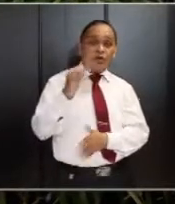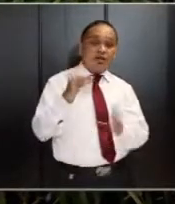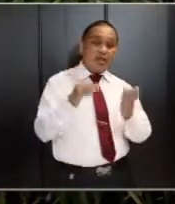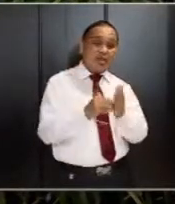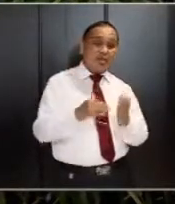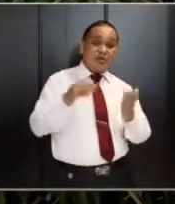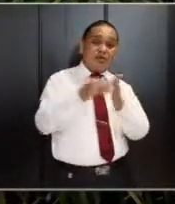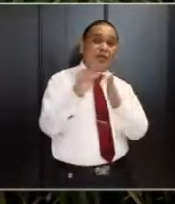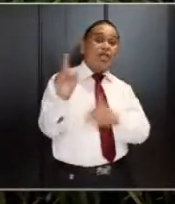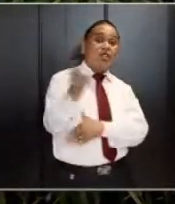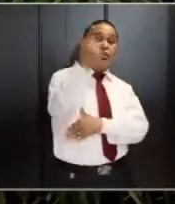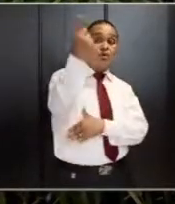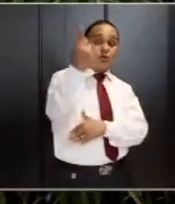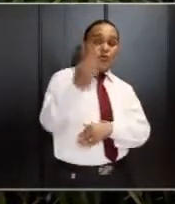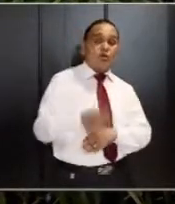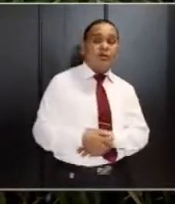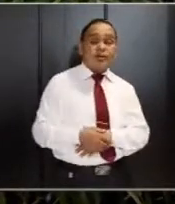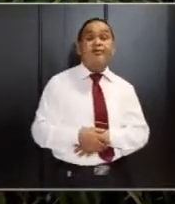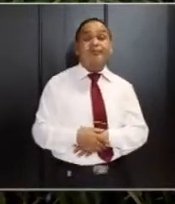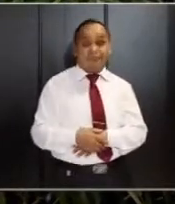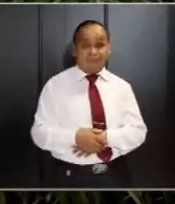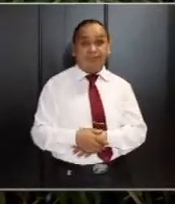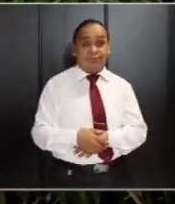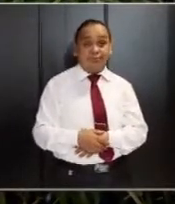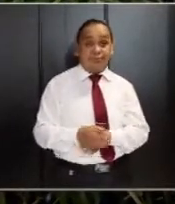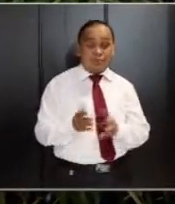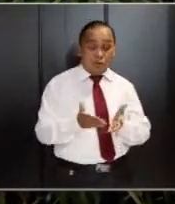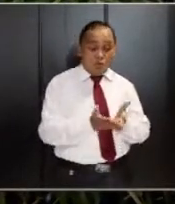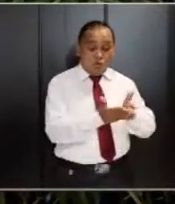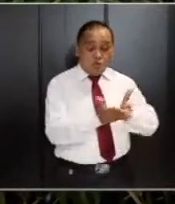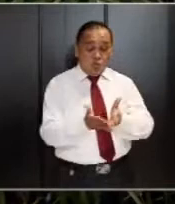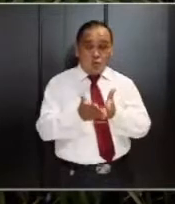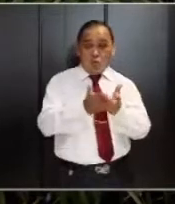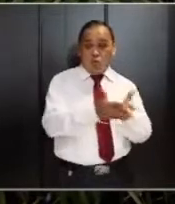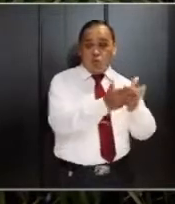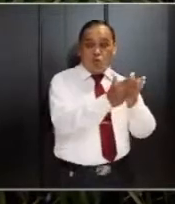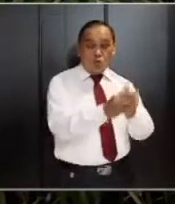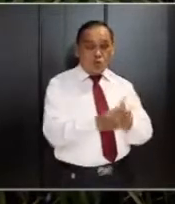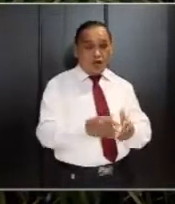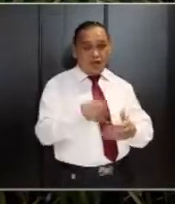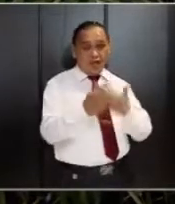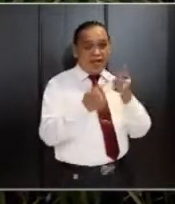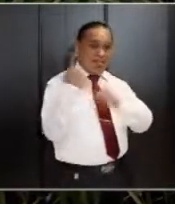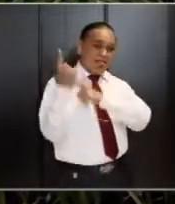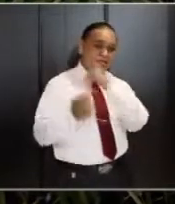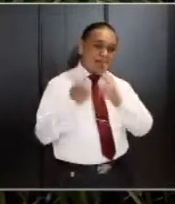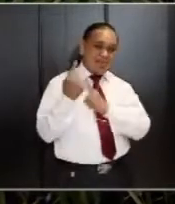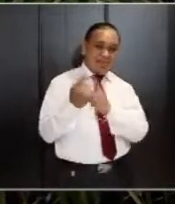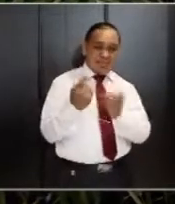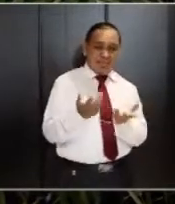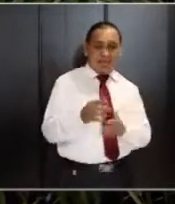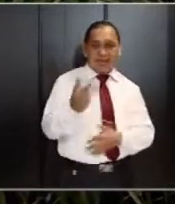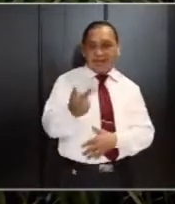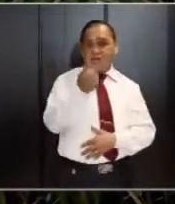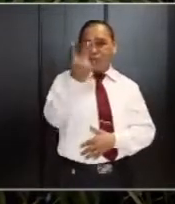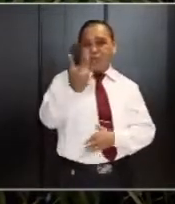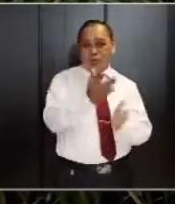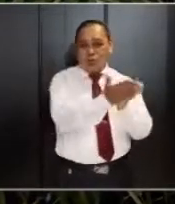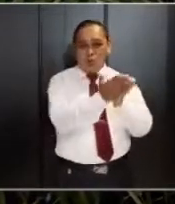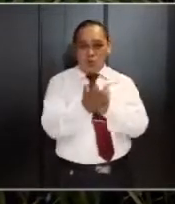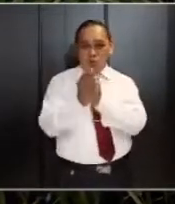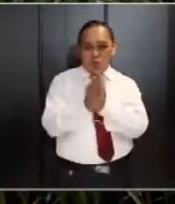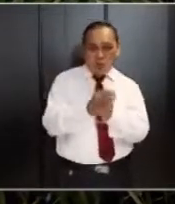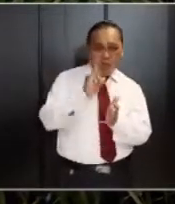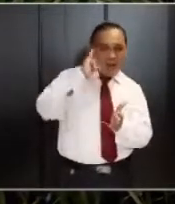parte importante. Está fondeado con varios bancos, con el Banco Interamericano de Desarrollo, el BID, dos bancos japoneses,